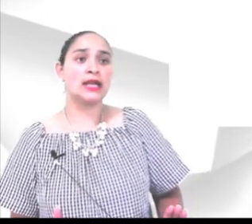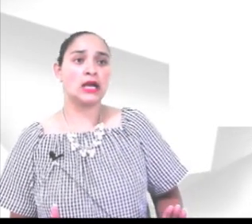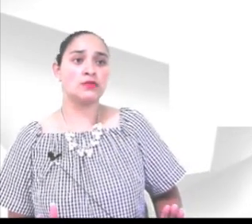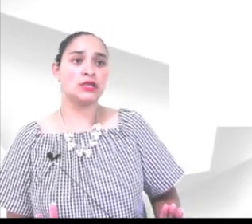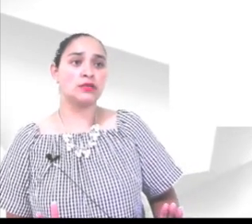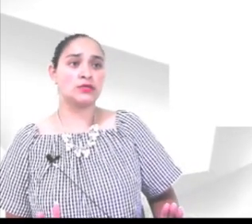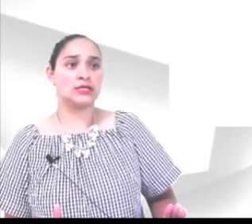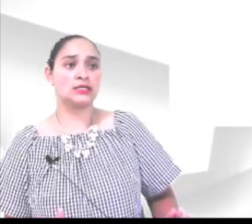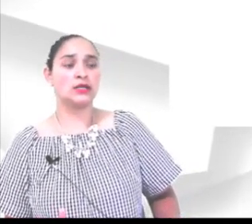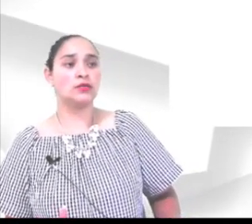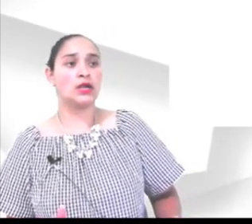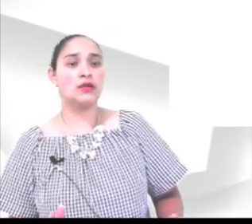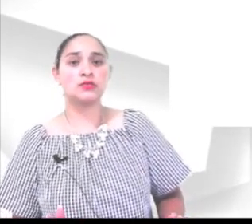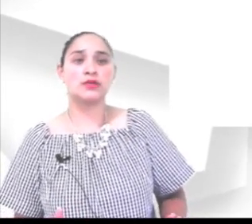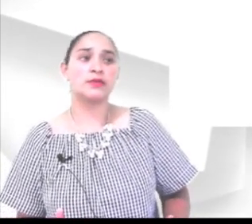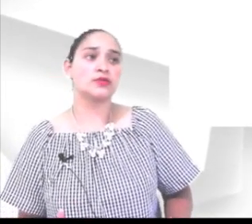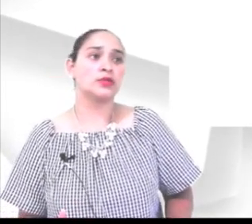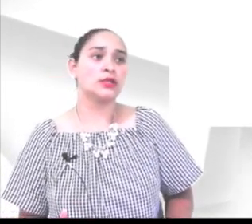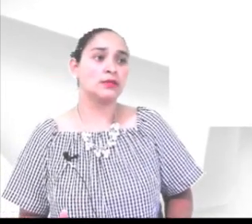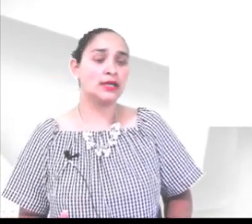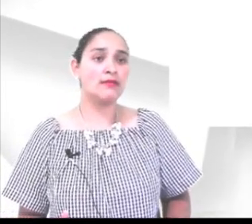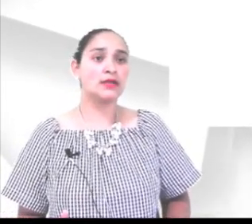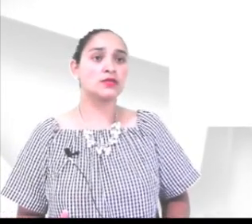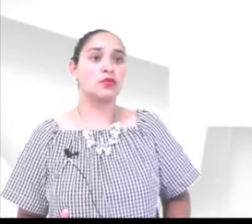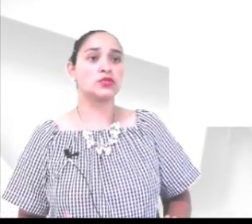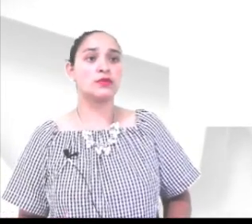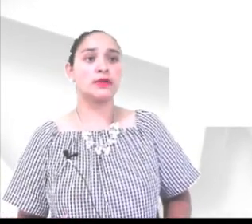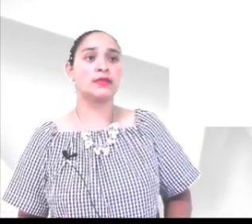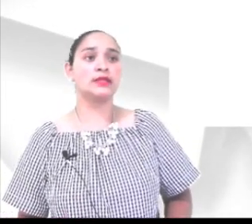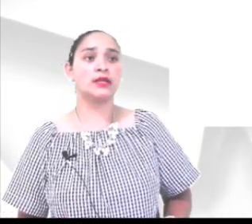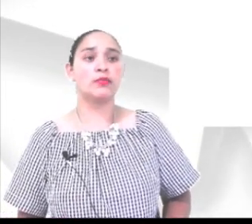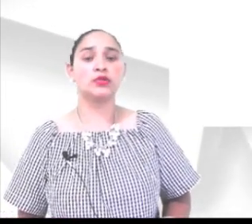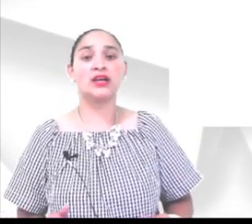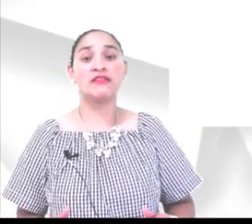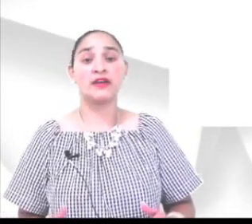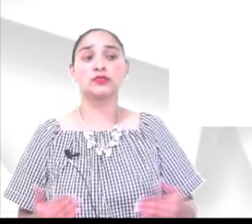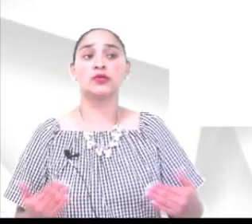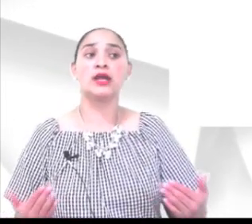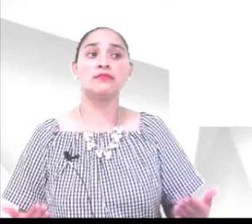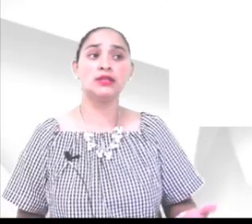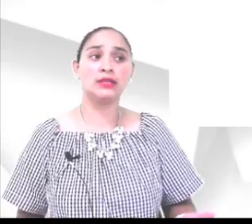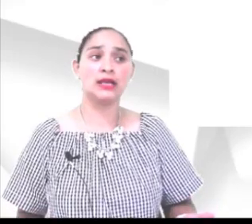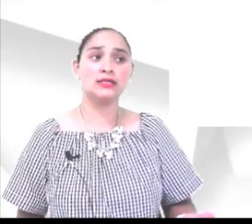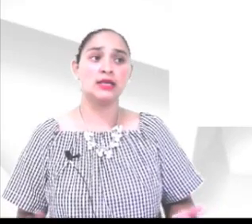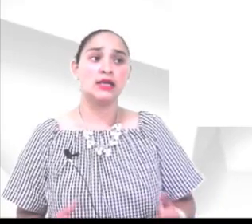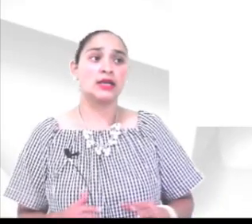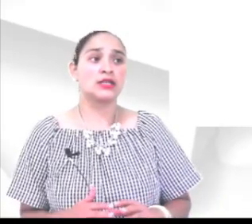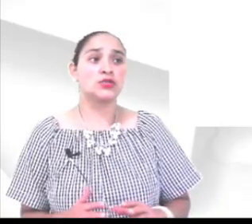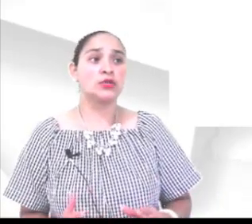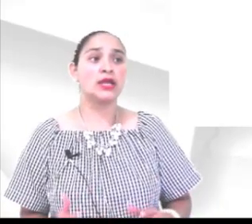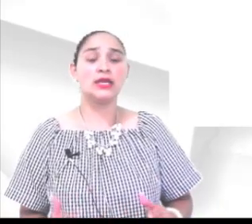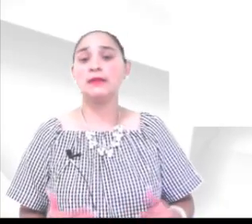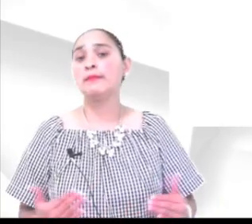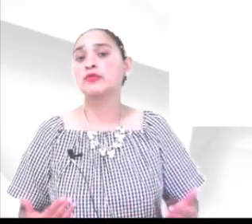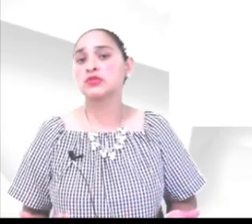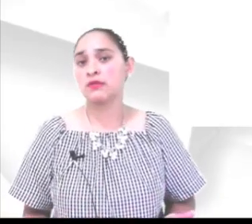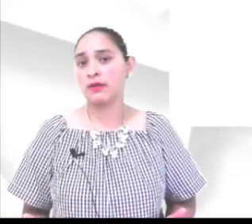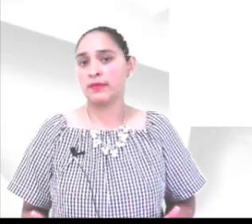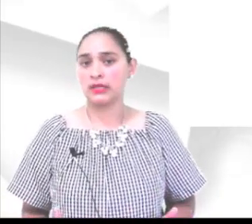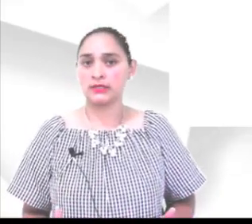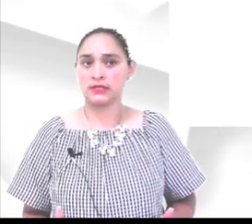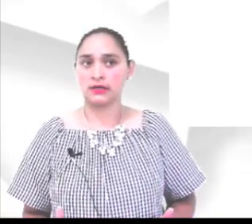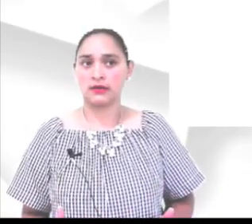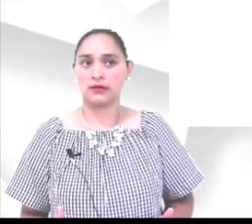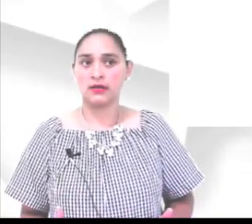dice que las causas de un desastre natural no siempre son determinables o simplemente responden a factores ambientales que resulta